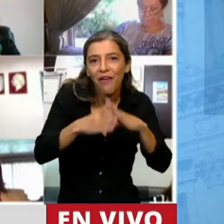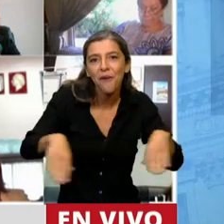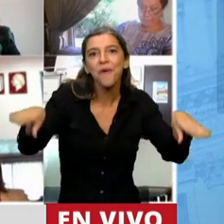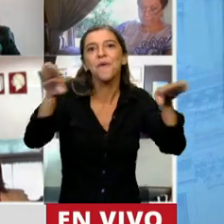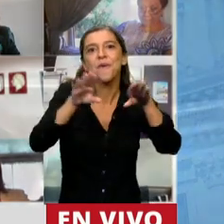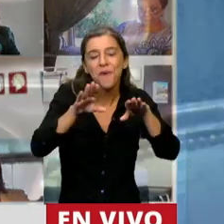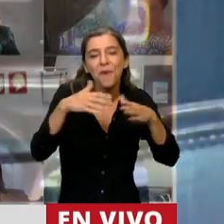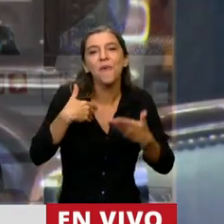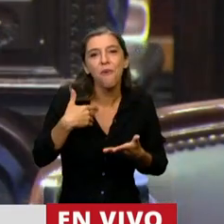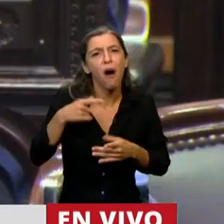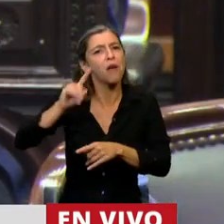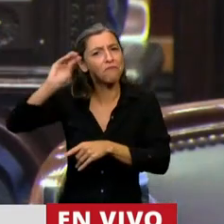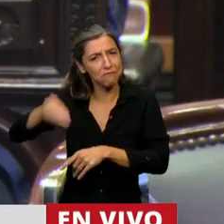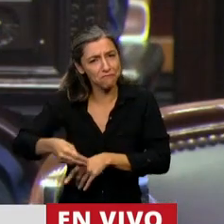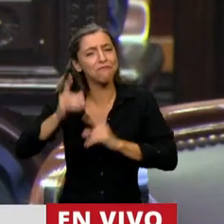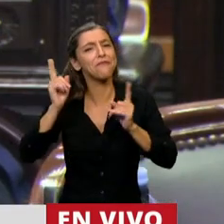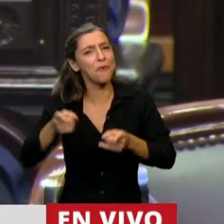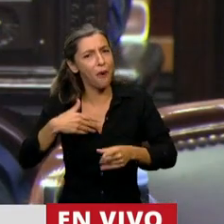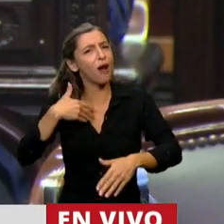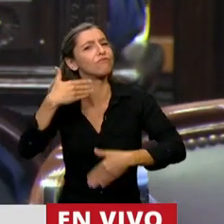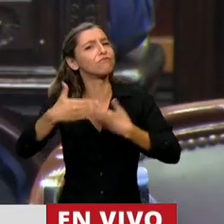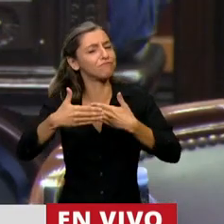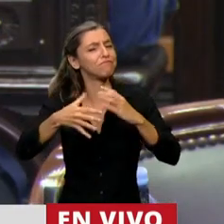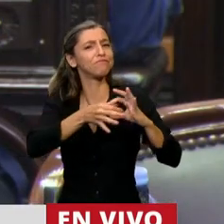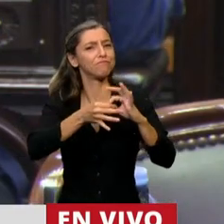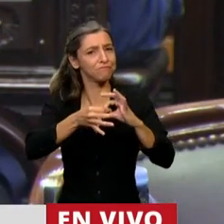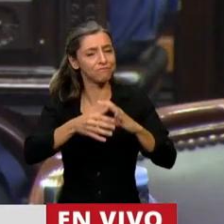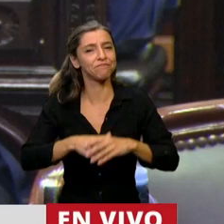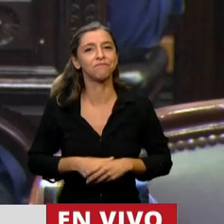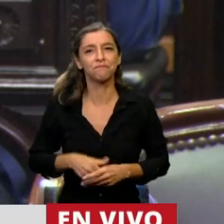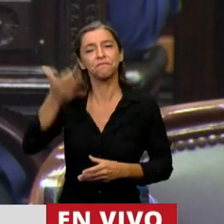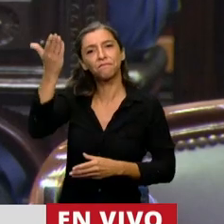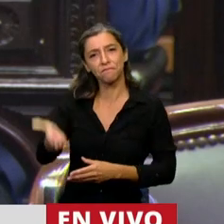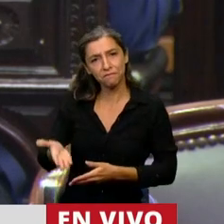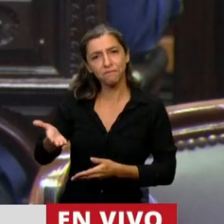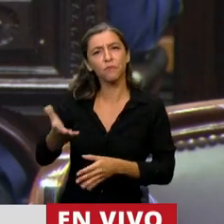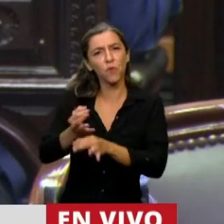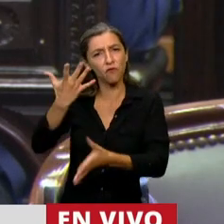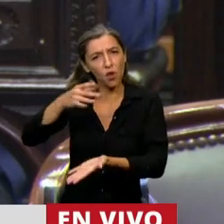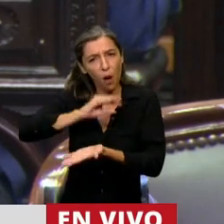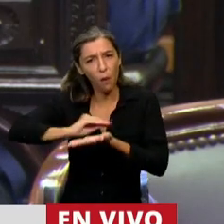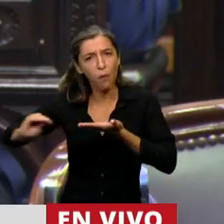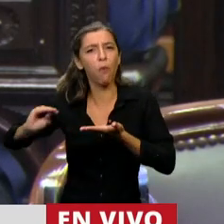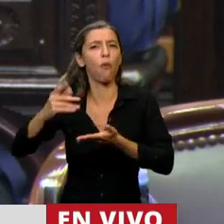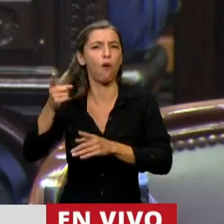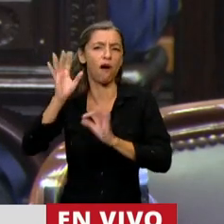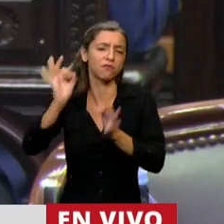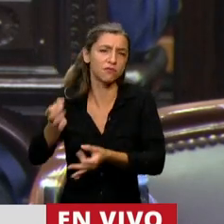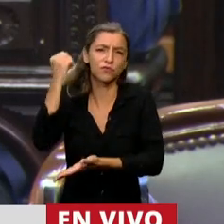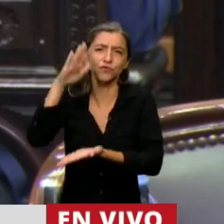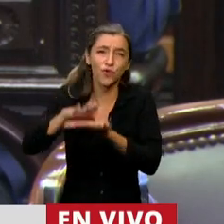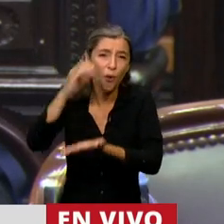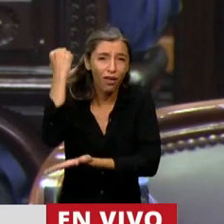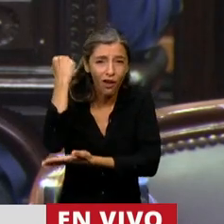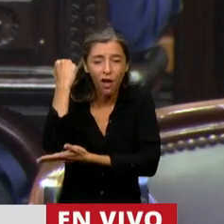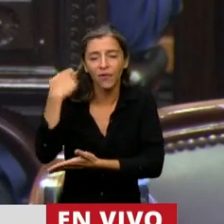Fue abogado, se recibió en la Universidad de Córdoba y además de saber mucho de economía, tenía una capacidad enorme